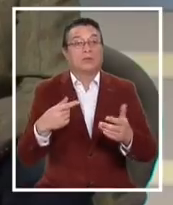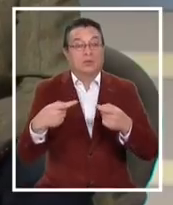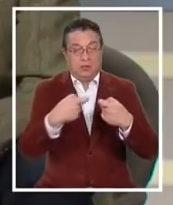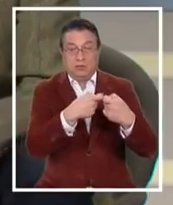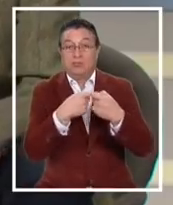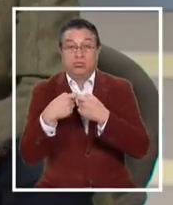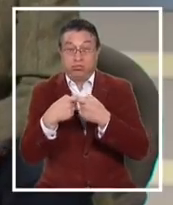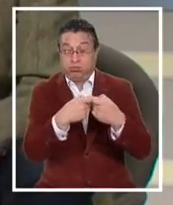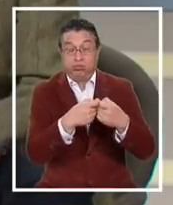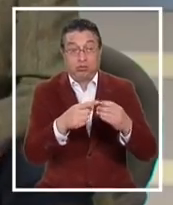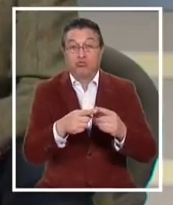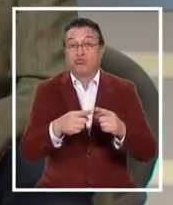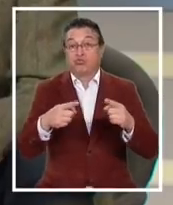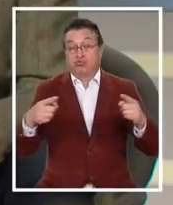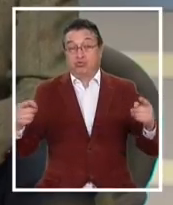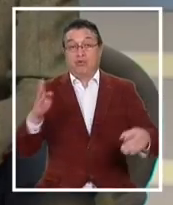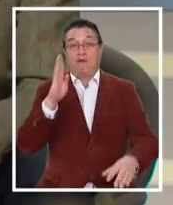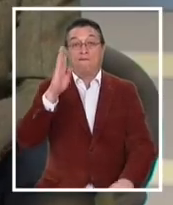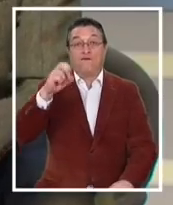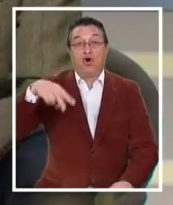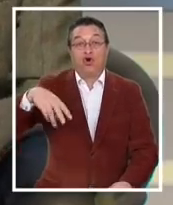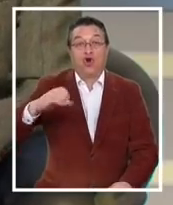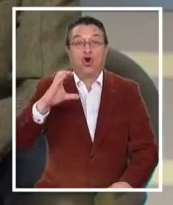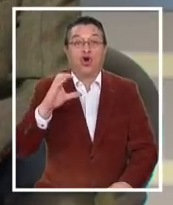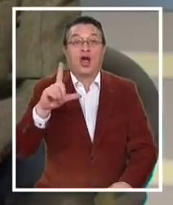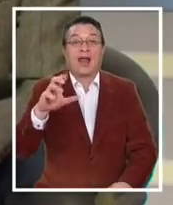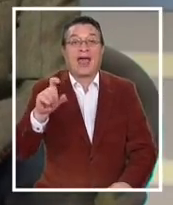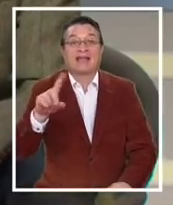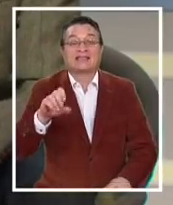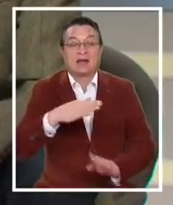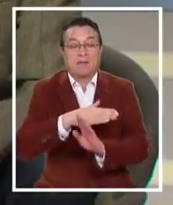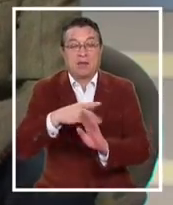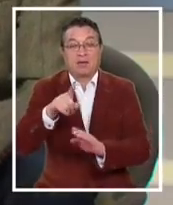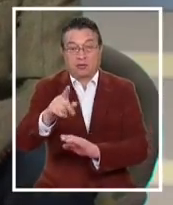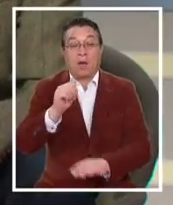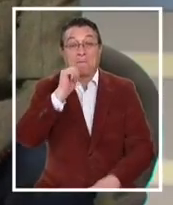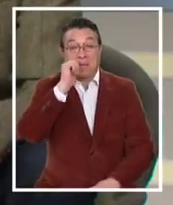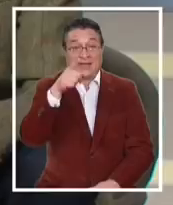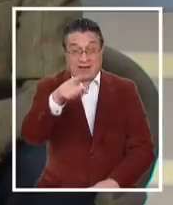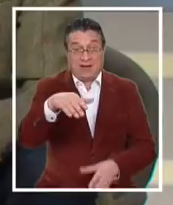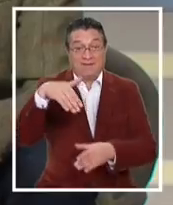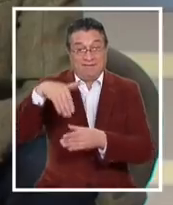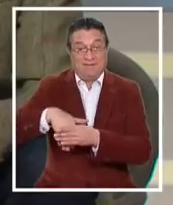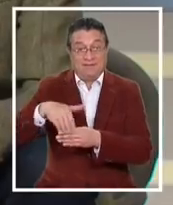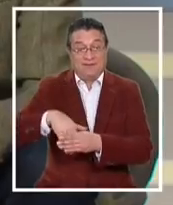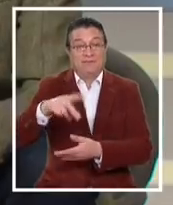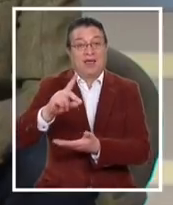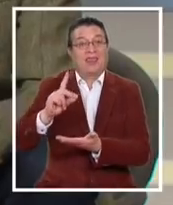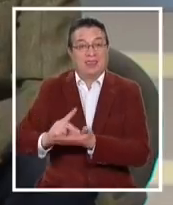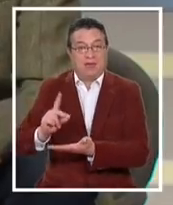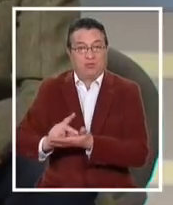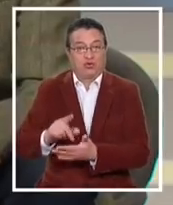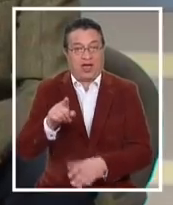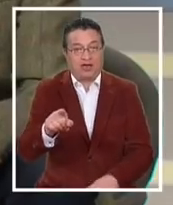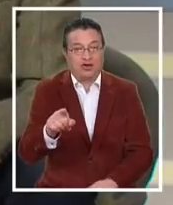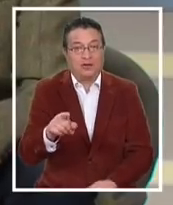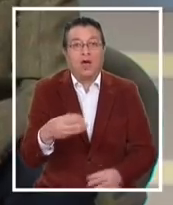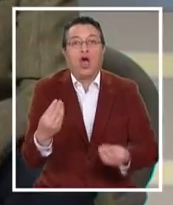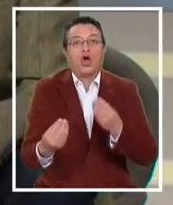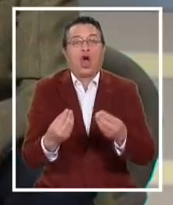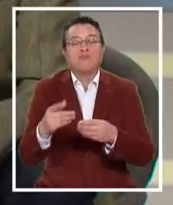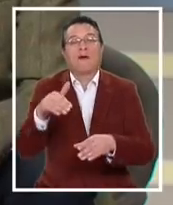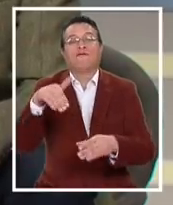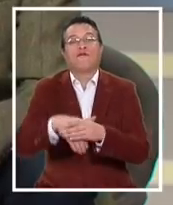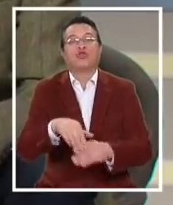bastante grande, el bono clase media, y esto lo van a tener que votar ustedes mañana en la Cámara de Diputados. ¿Cómo lo va a